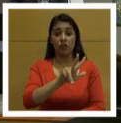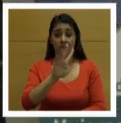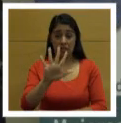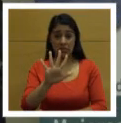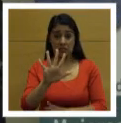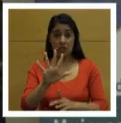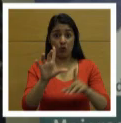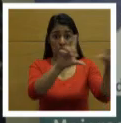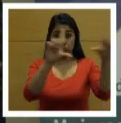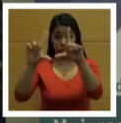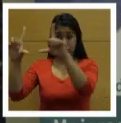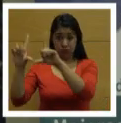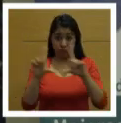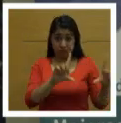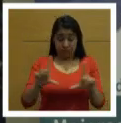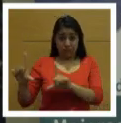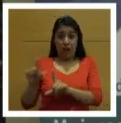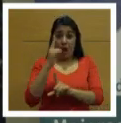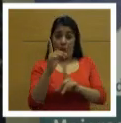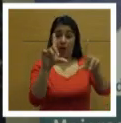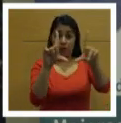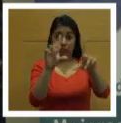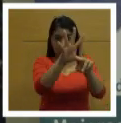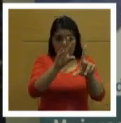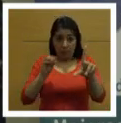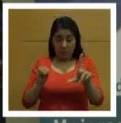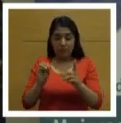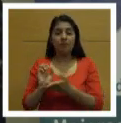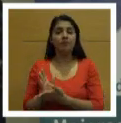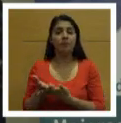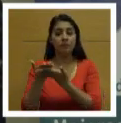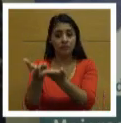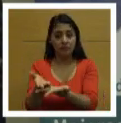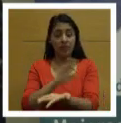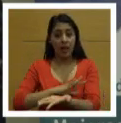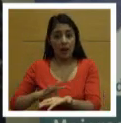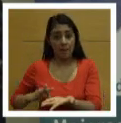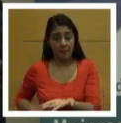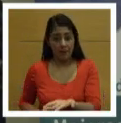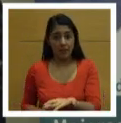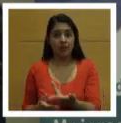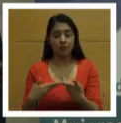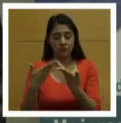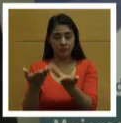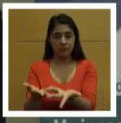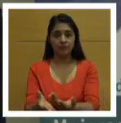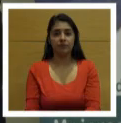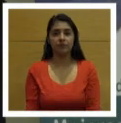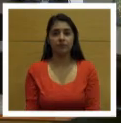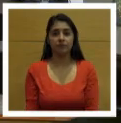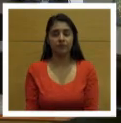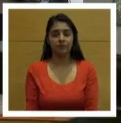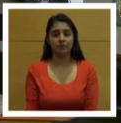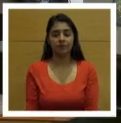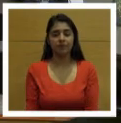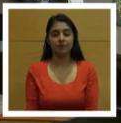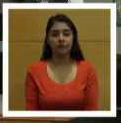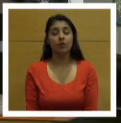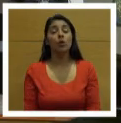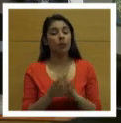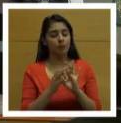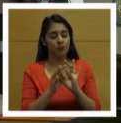cuadros. Hará referencia a ello el señor ministro, el ministro señor Cisternas. Muchas gracias.